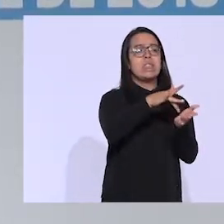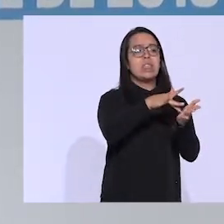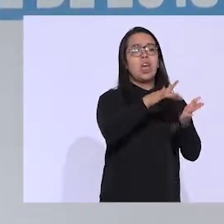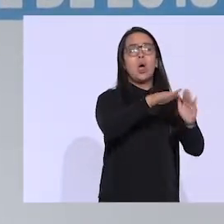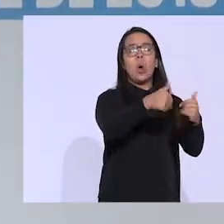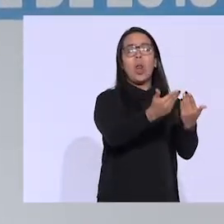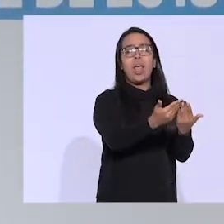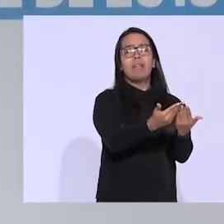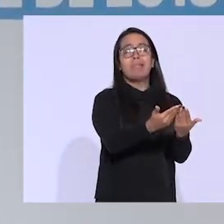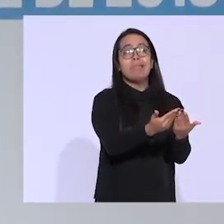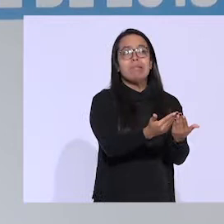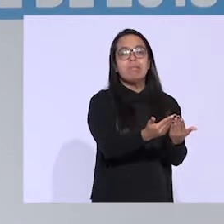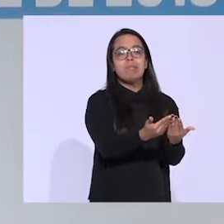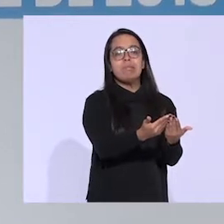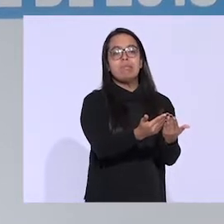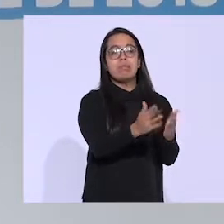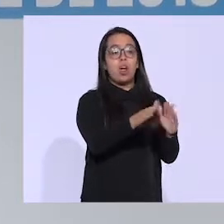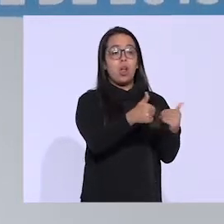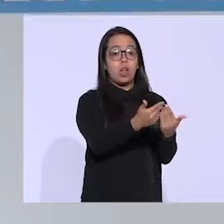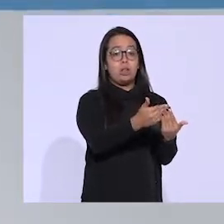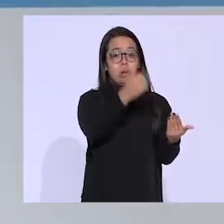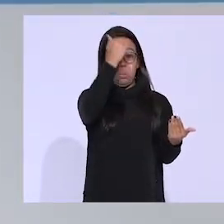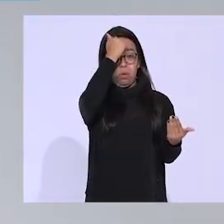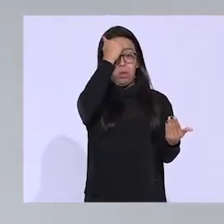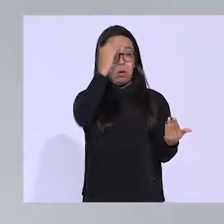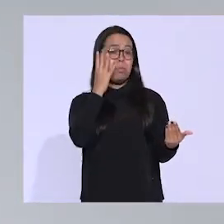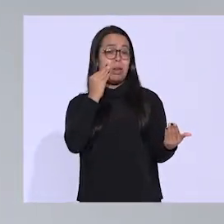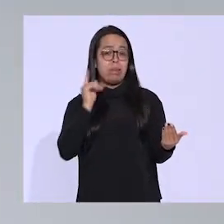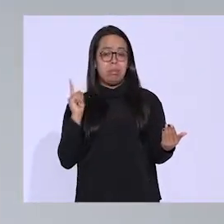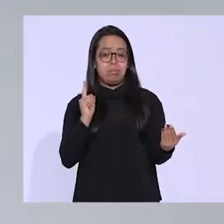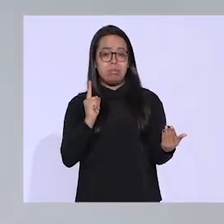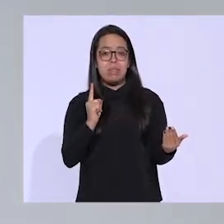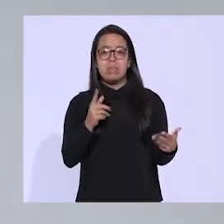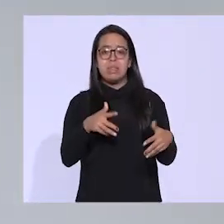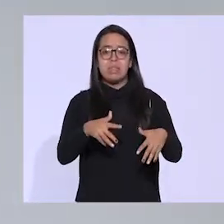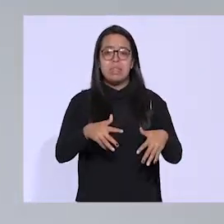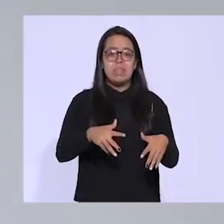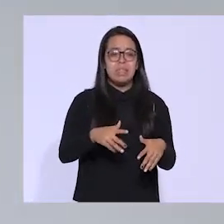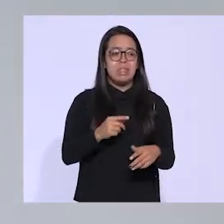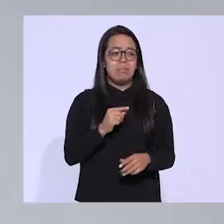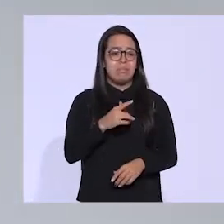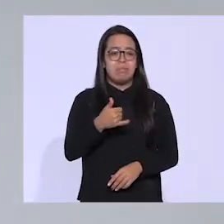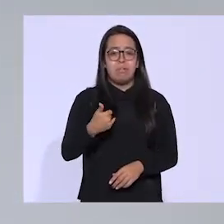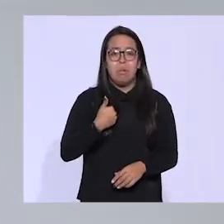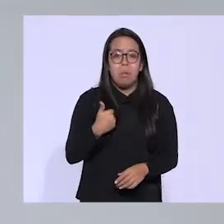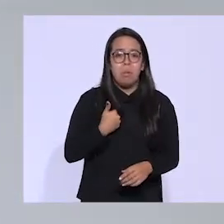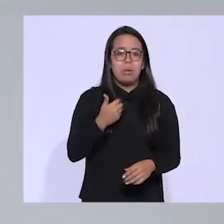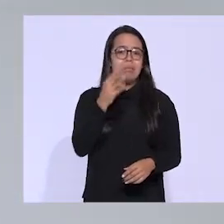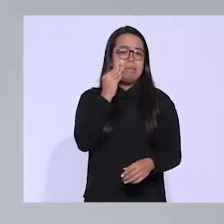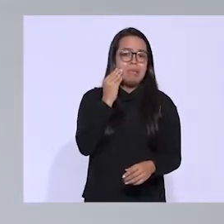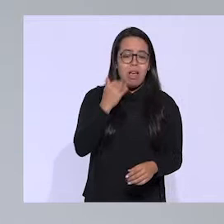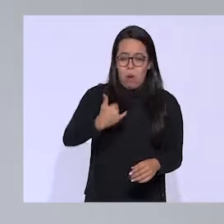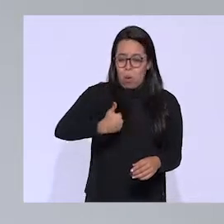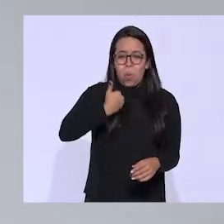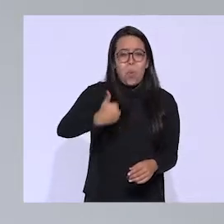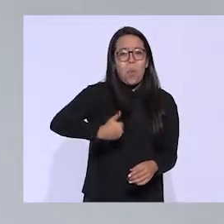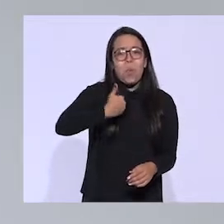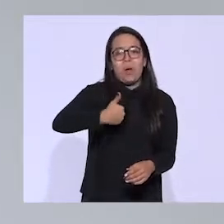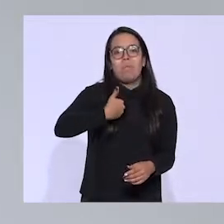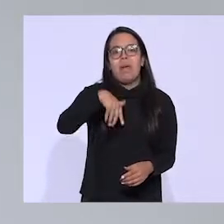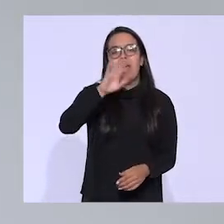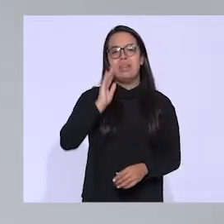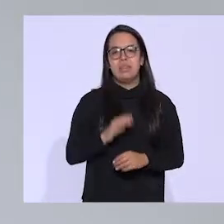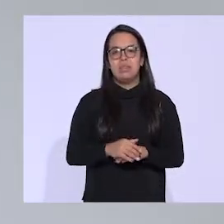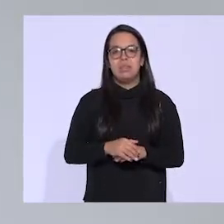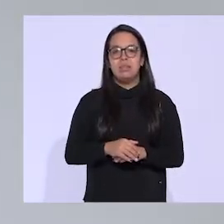centros educativos, docentes con menos experiencia, docentes que llevan poco tiempo, docentes más jóvenes. Claro,